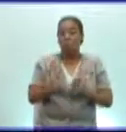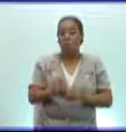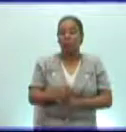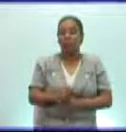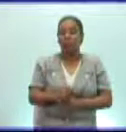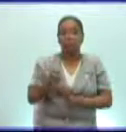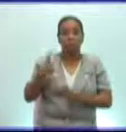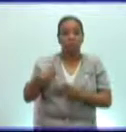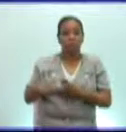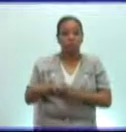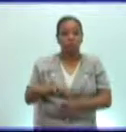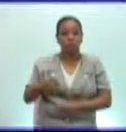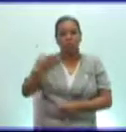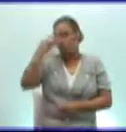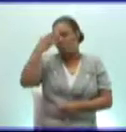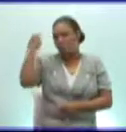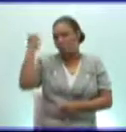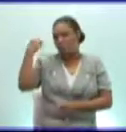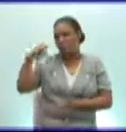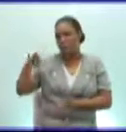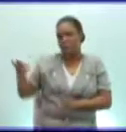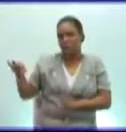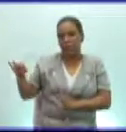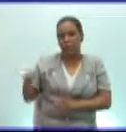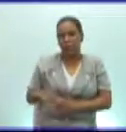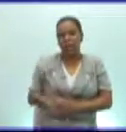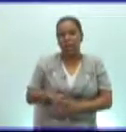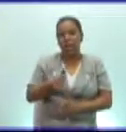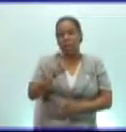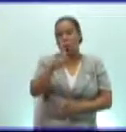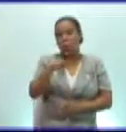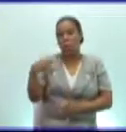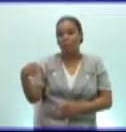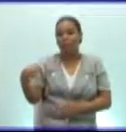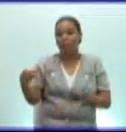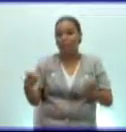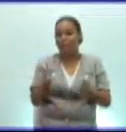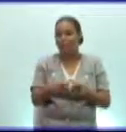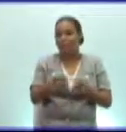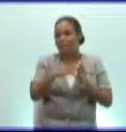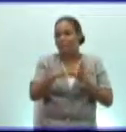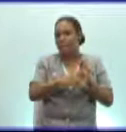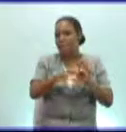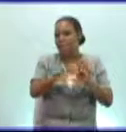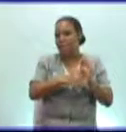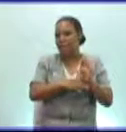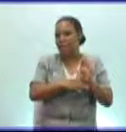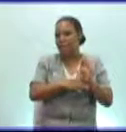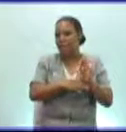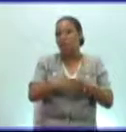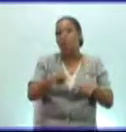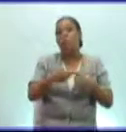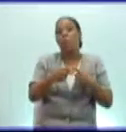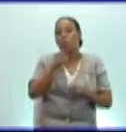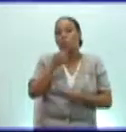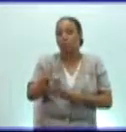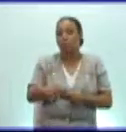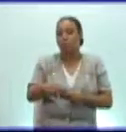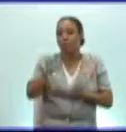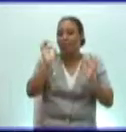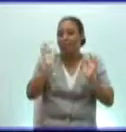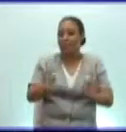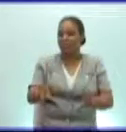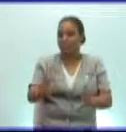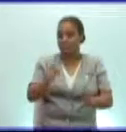nosotros obviamos las unidades de medida. Por supuesto, esta constante,